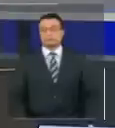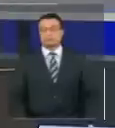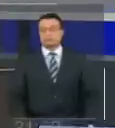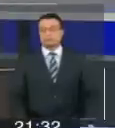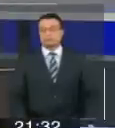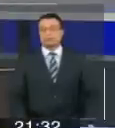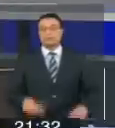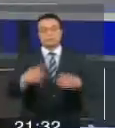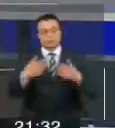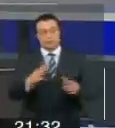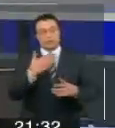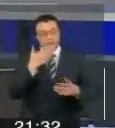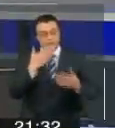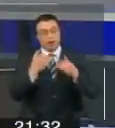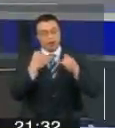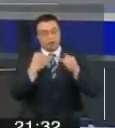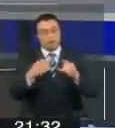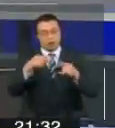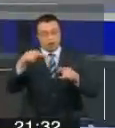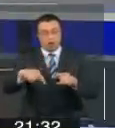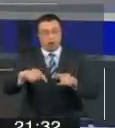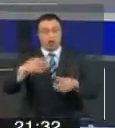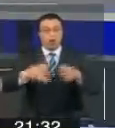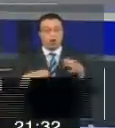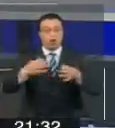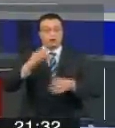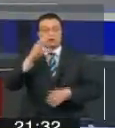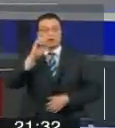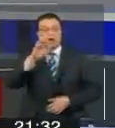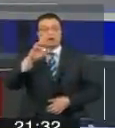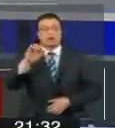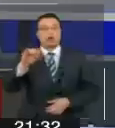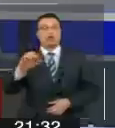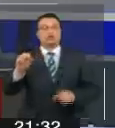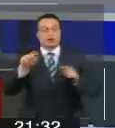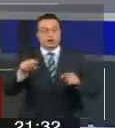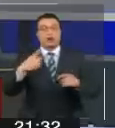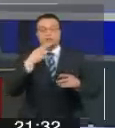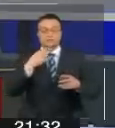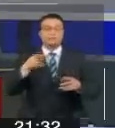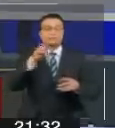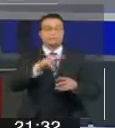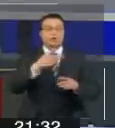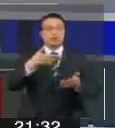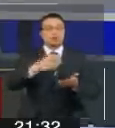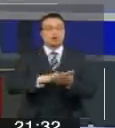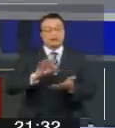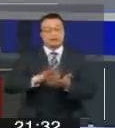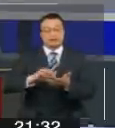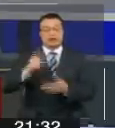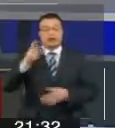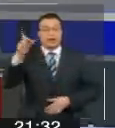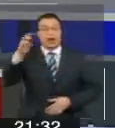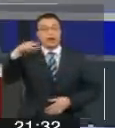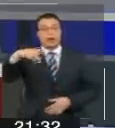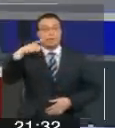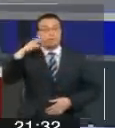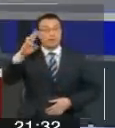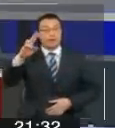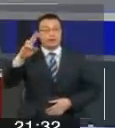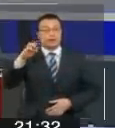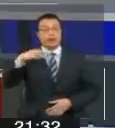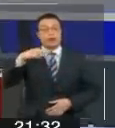investigación. Bueno, como les hemos estado informando, hoy el juez Mario Carroza lideró la reconstrucción de la muerte del ex secretario general del MIR, Miguel